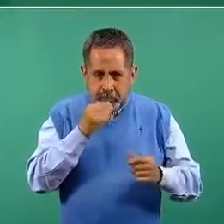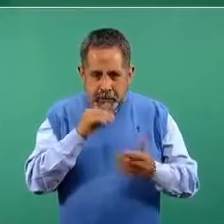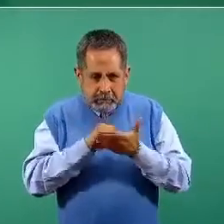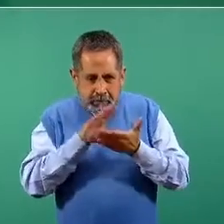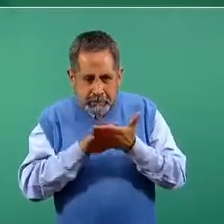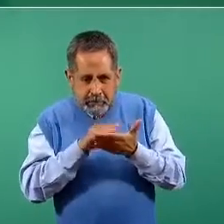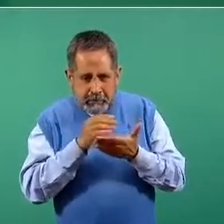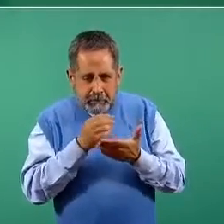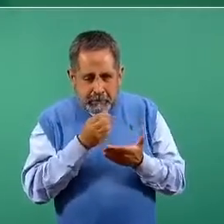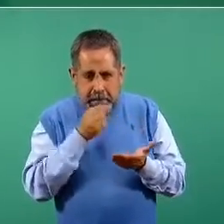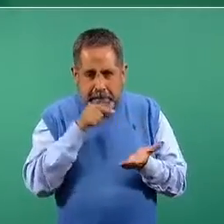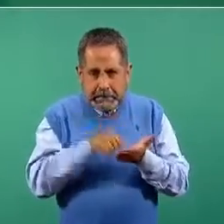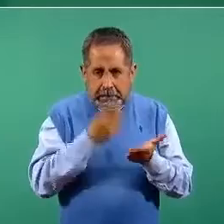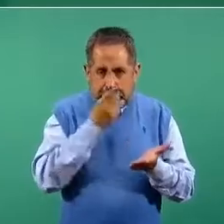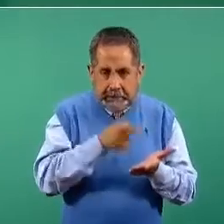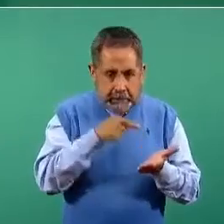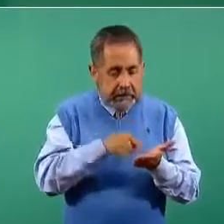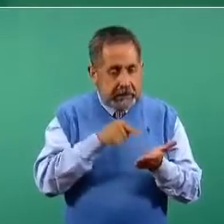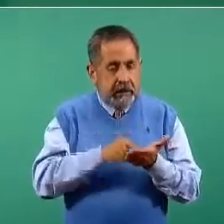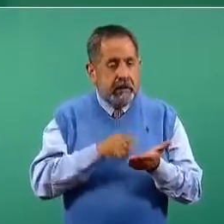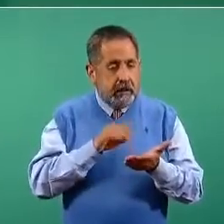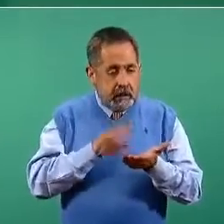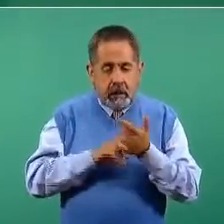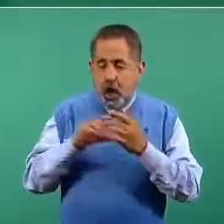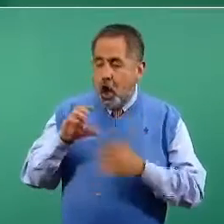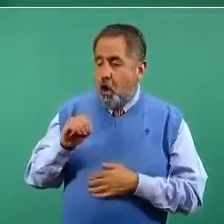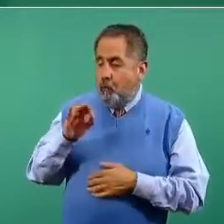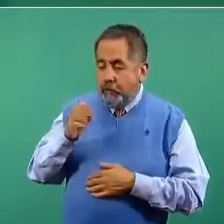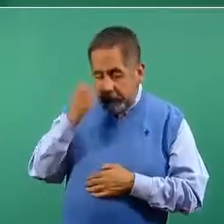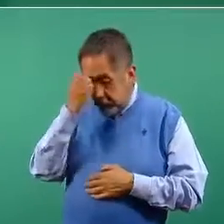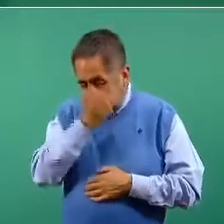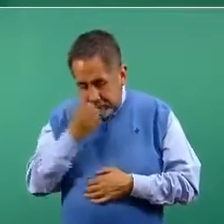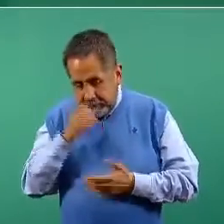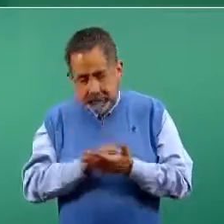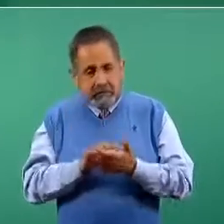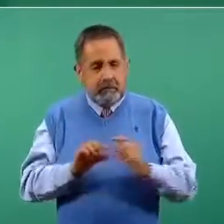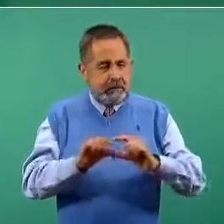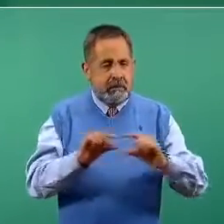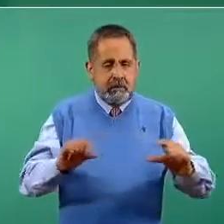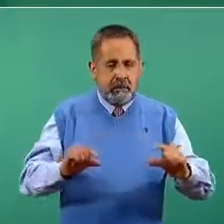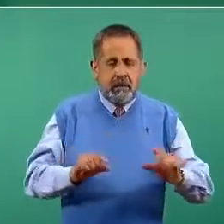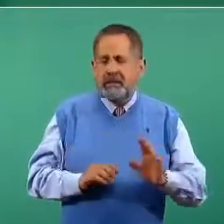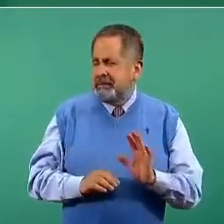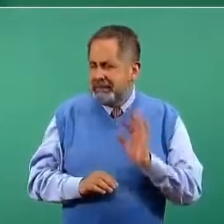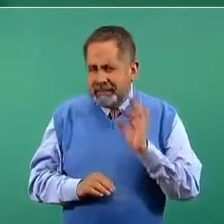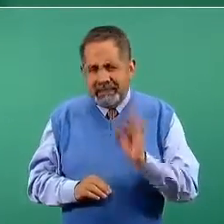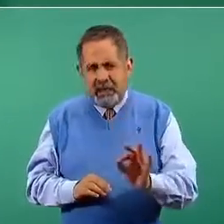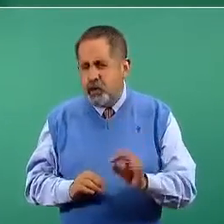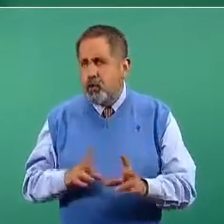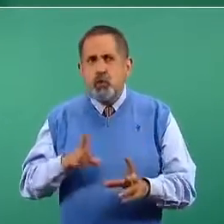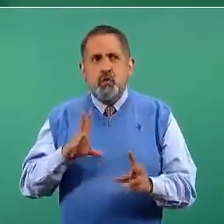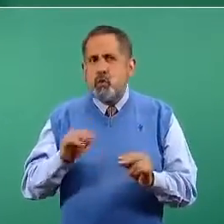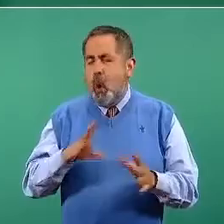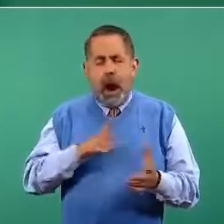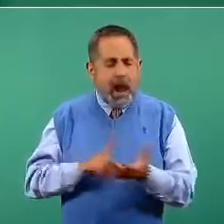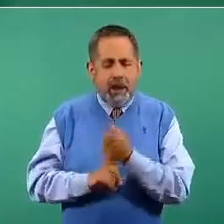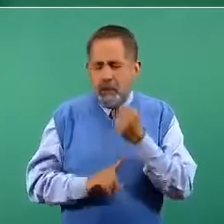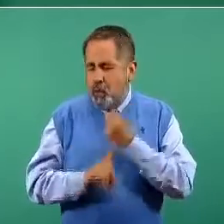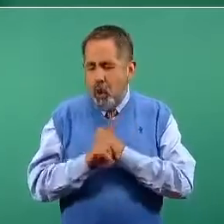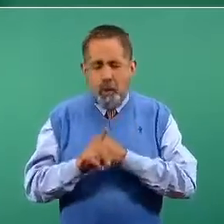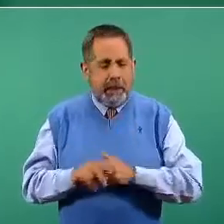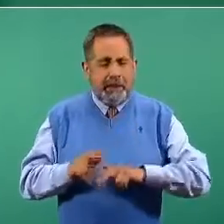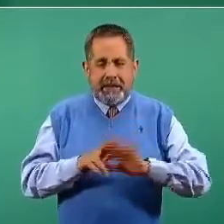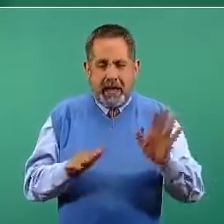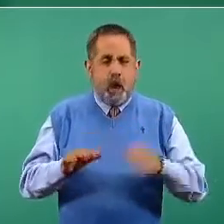de la evaluación que hace COFEPRIS está lejísimos de ser un problema y no